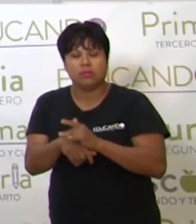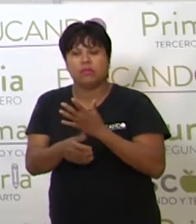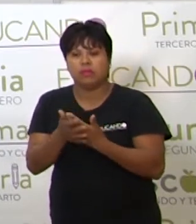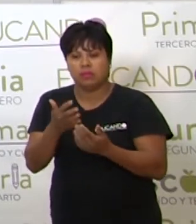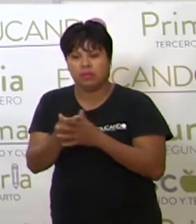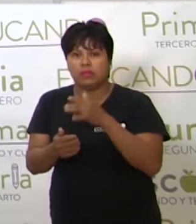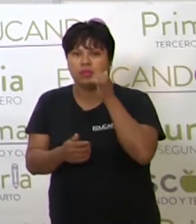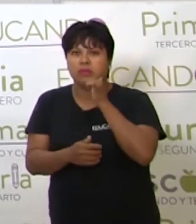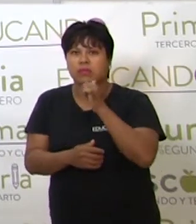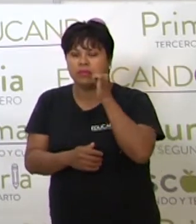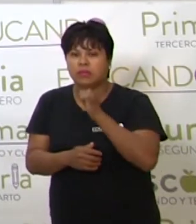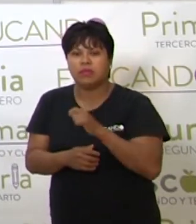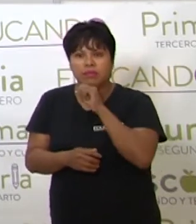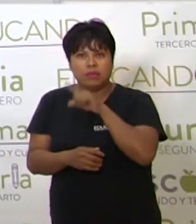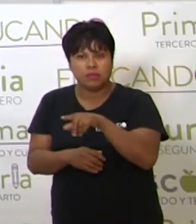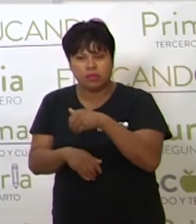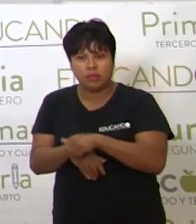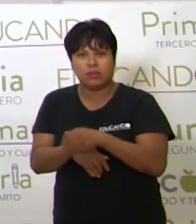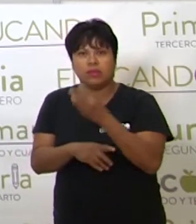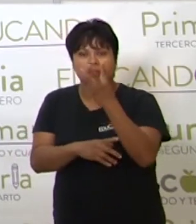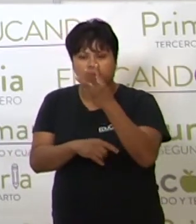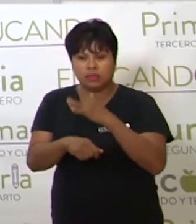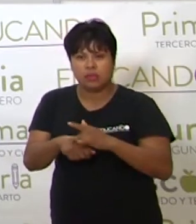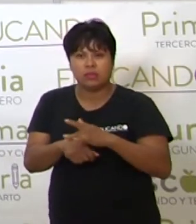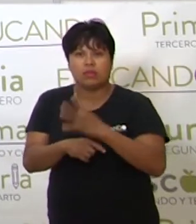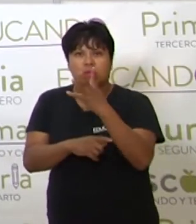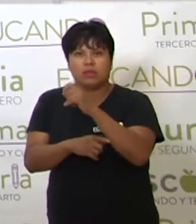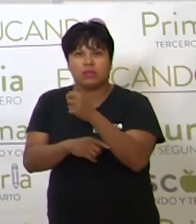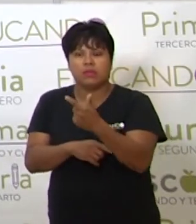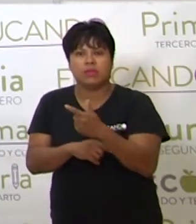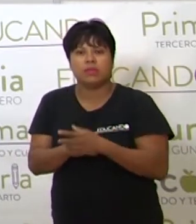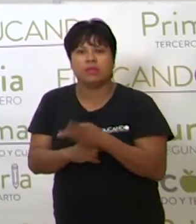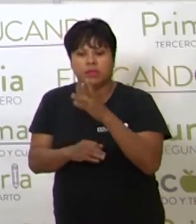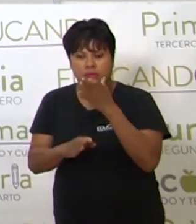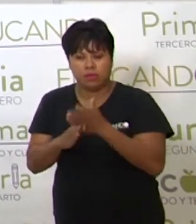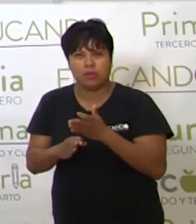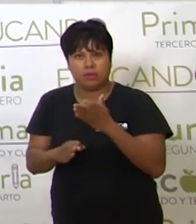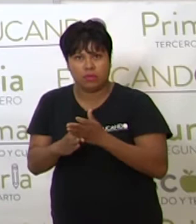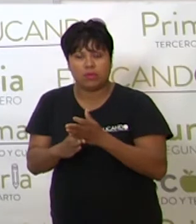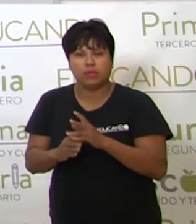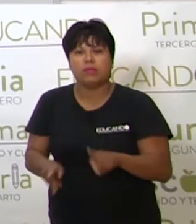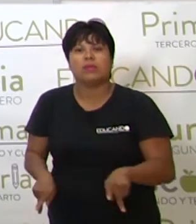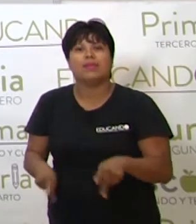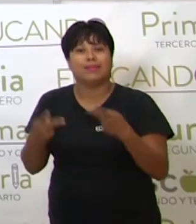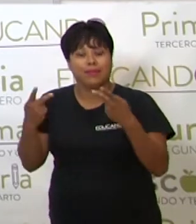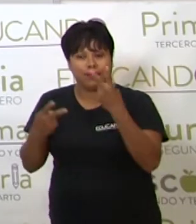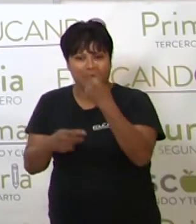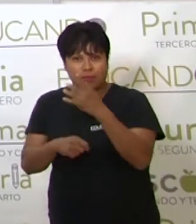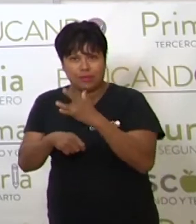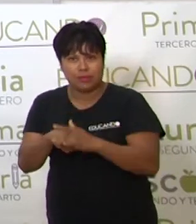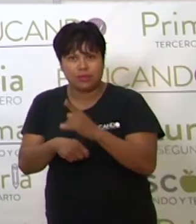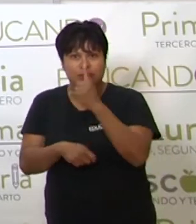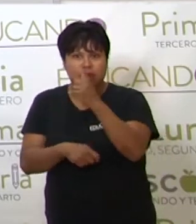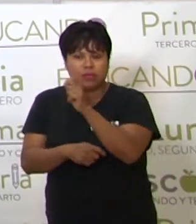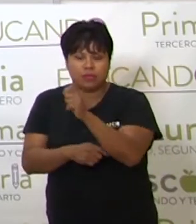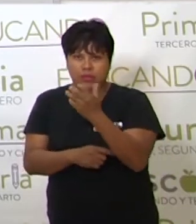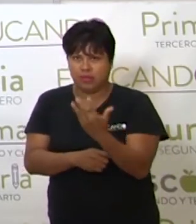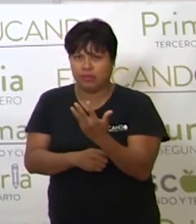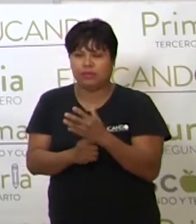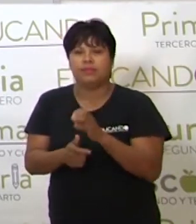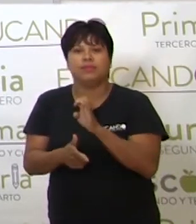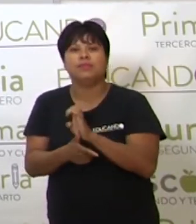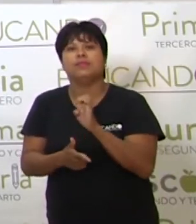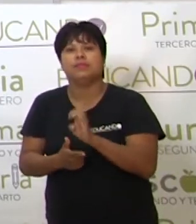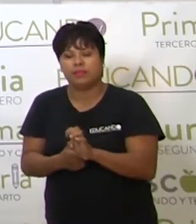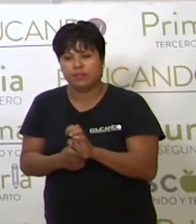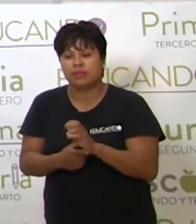siempre la misma cantidad tres quesos y cuatro séptimos pero el día de hoy vendió dos quesos y un quinto entonces